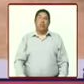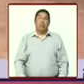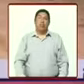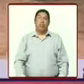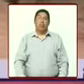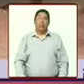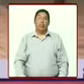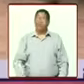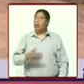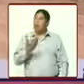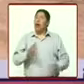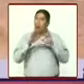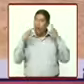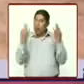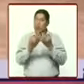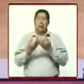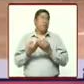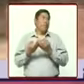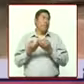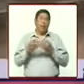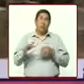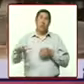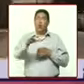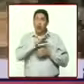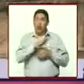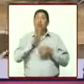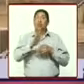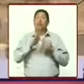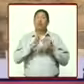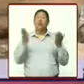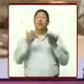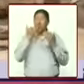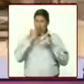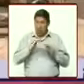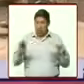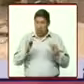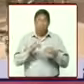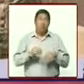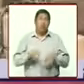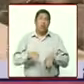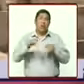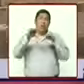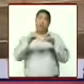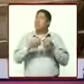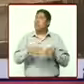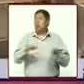Hay familias todavía que están en el lugar, son lugares donde los niños han crecido, han perdido todo.